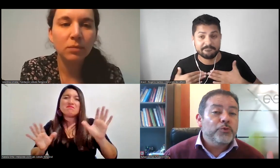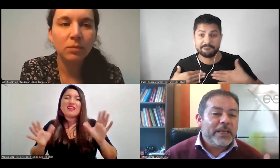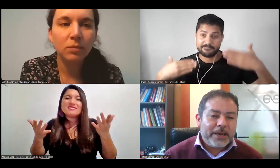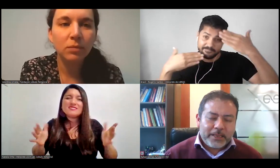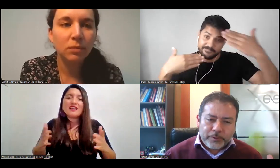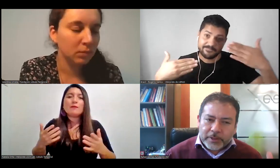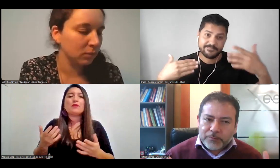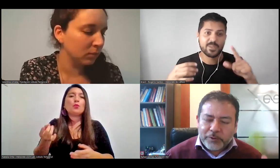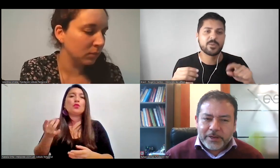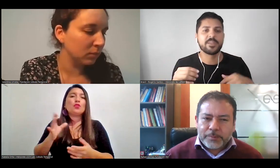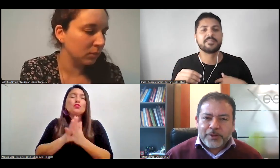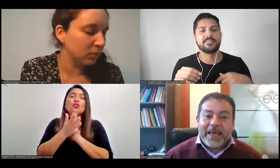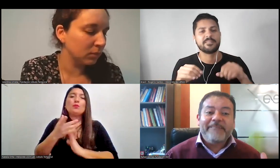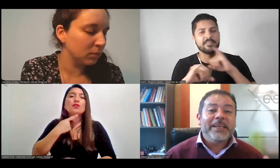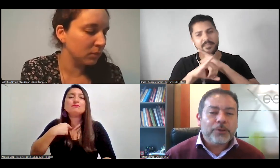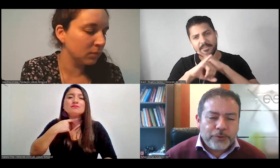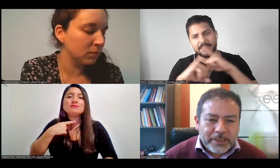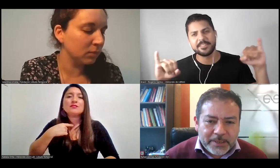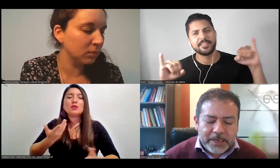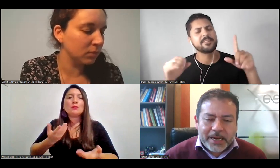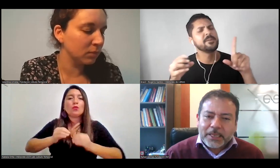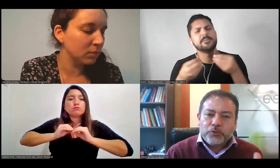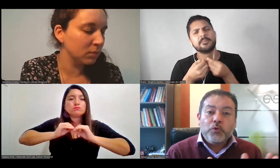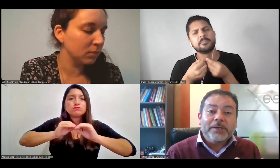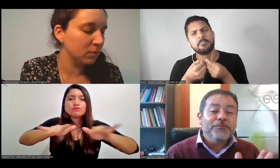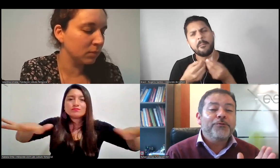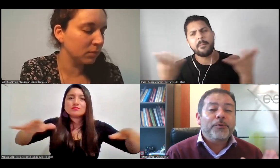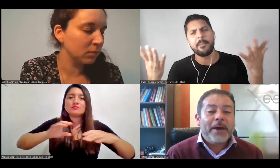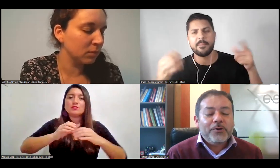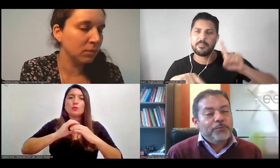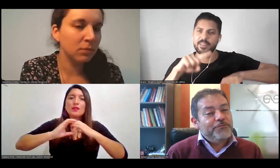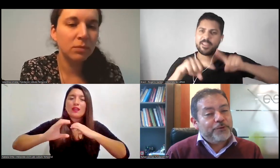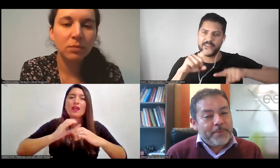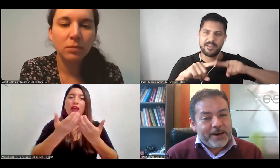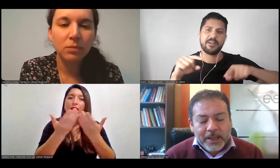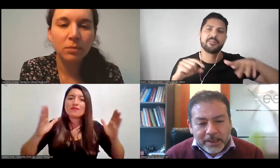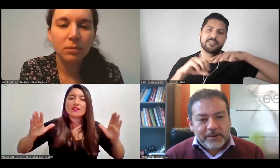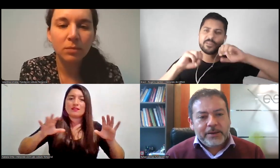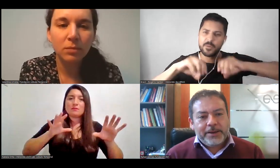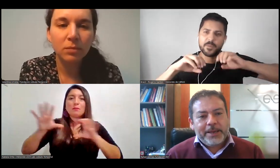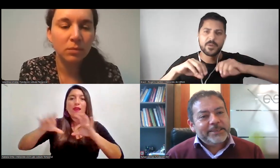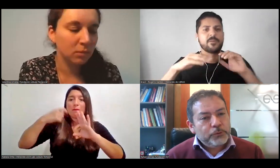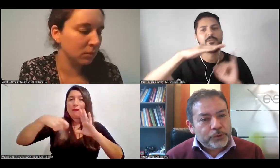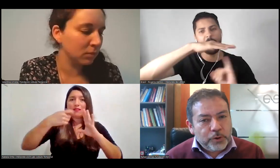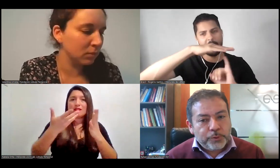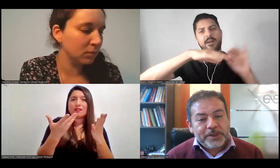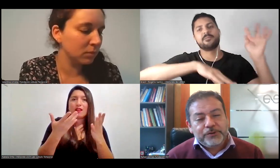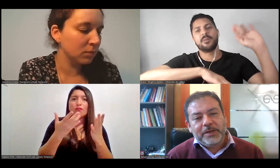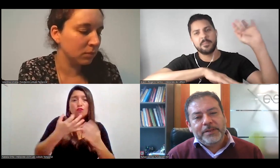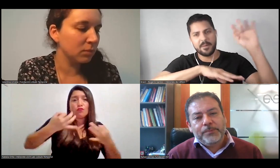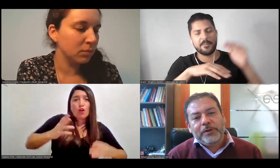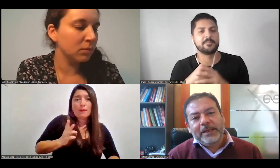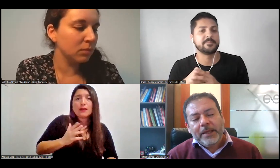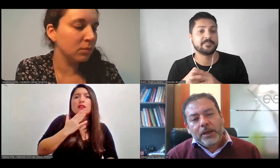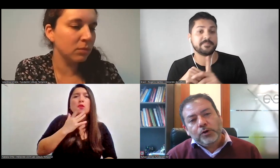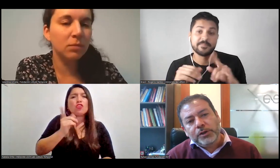poder comunicar, de poder difundir, de poder abrir todo este material, tanto educación formal como informal. Ese es nuestro compromiso y